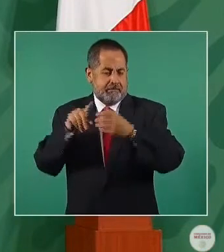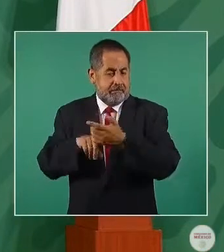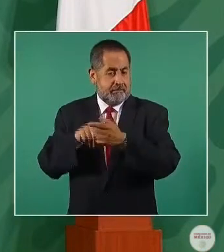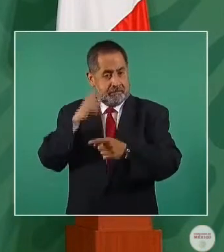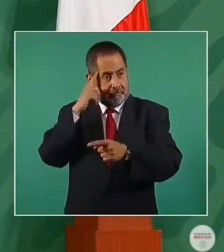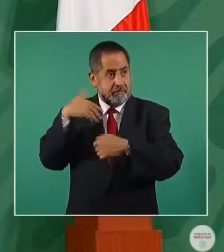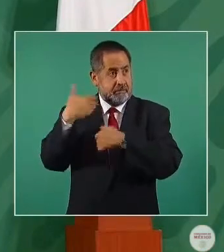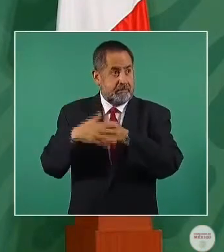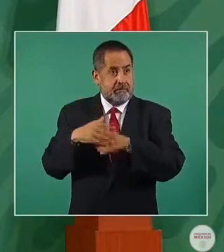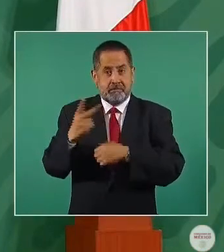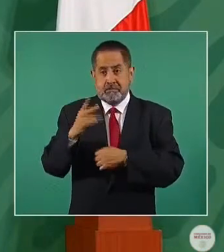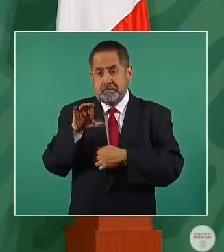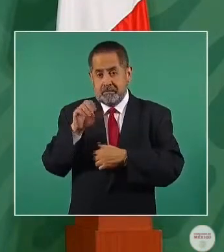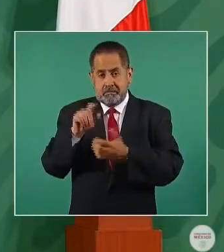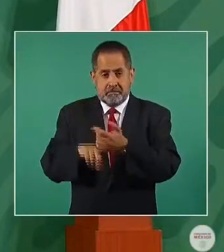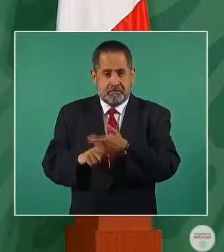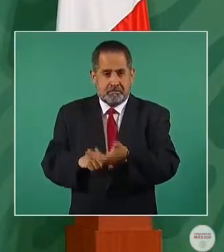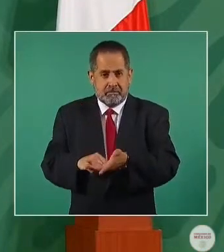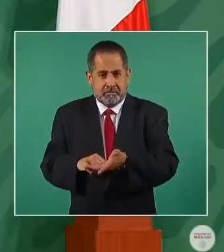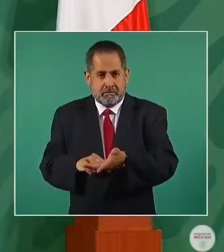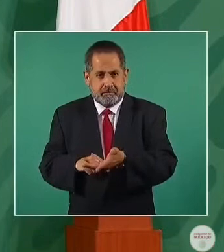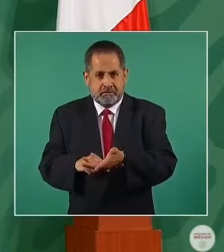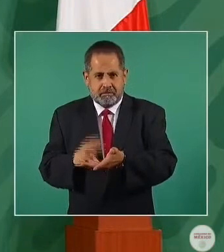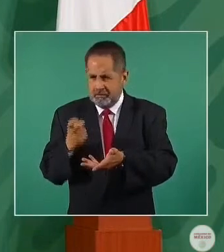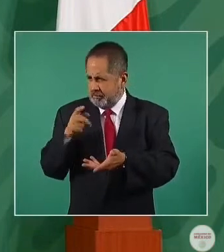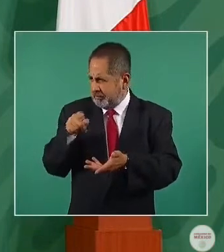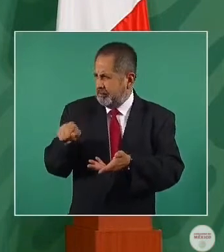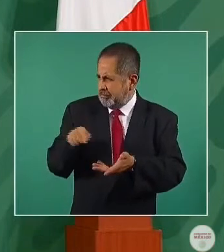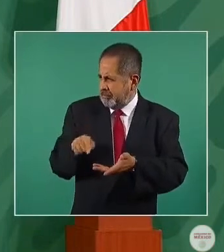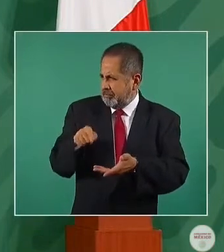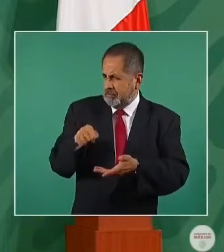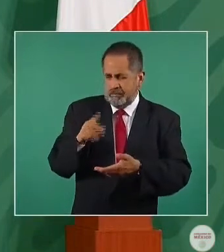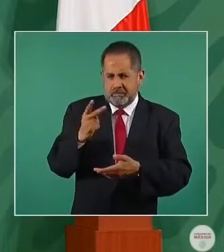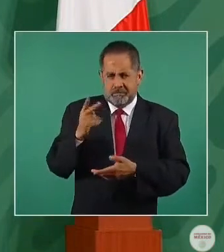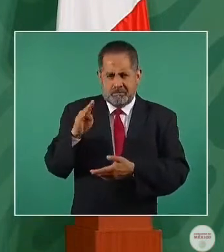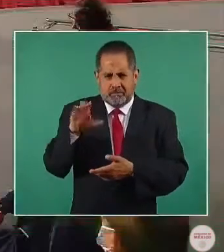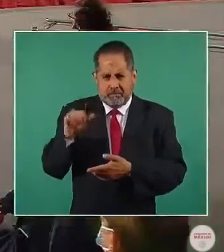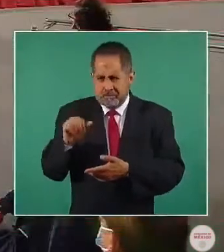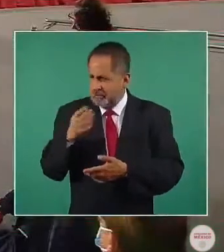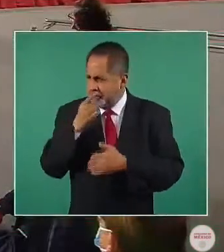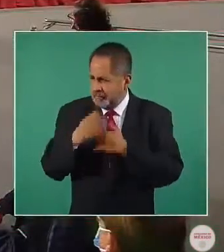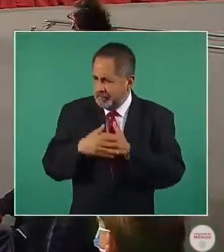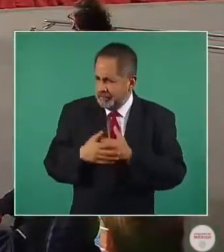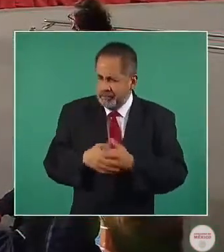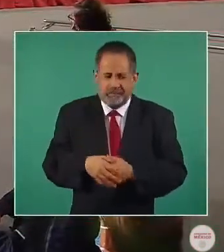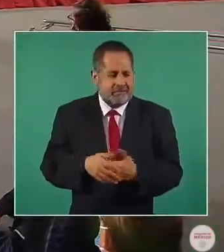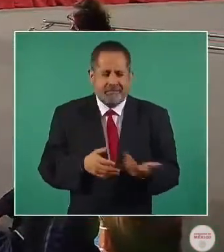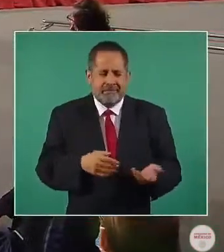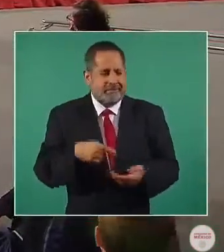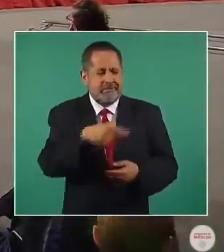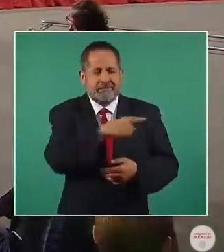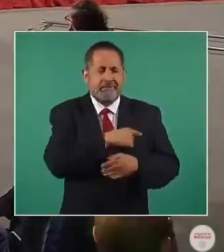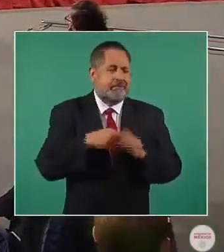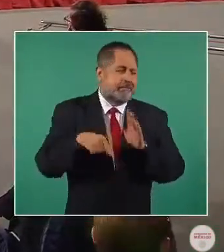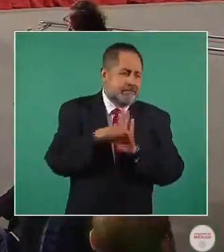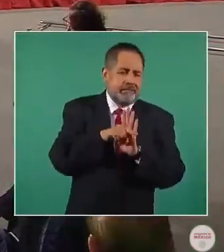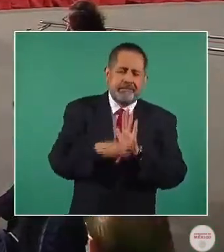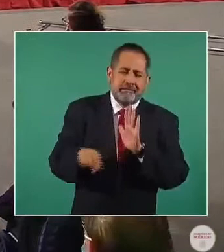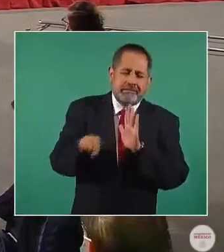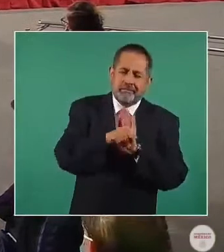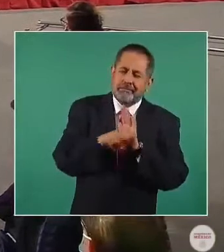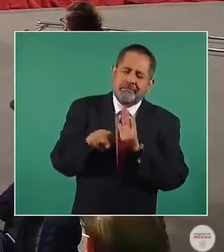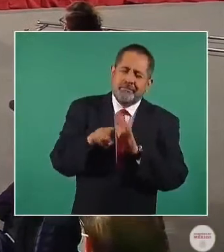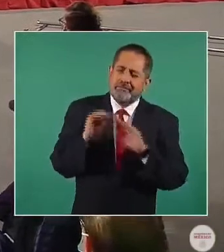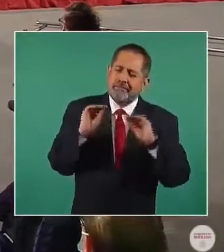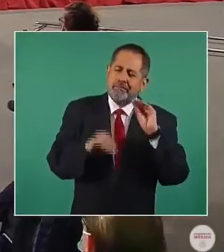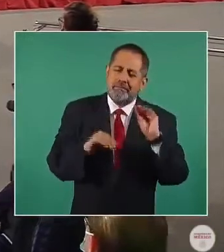Bocas. Pues ese es el sitio, Dos Bocas. Así estamos aquí. Por